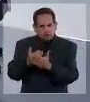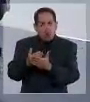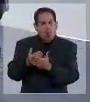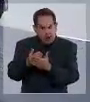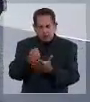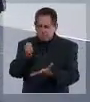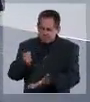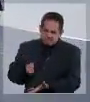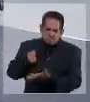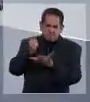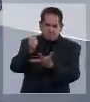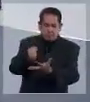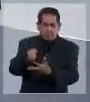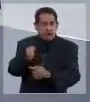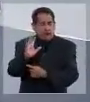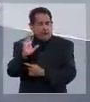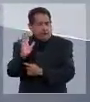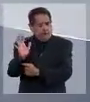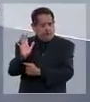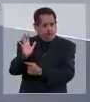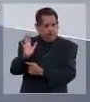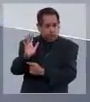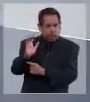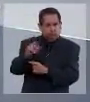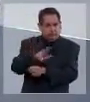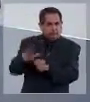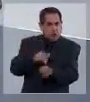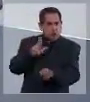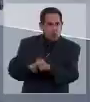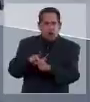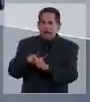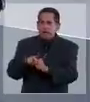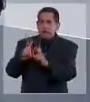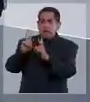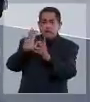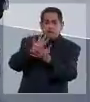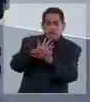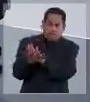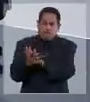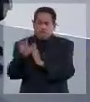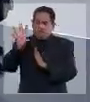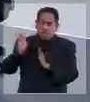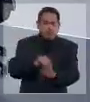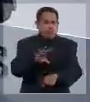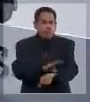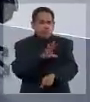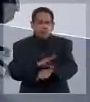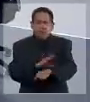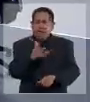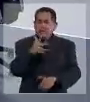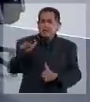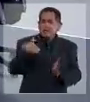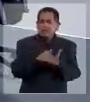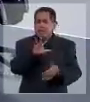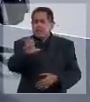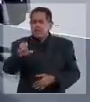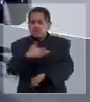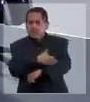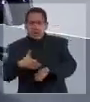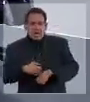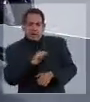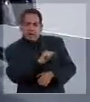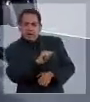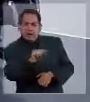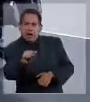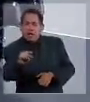recursos. Gracias a este aerogenerador, reciben energía eléctrica 10.500 familias en el estado